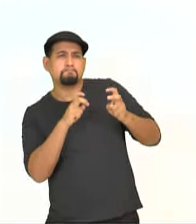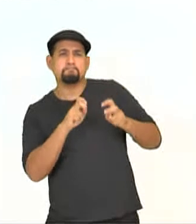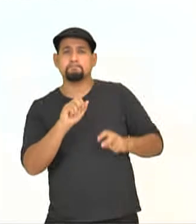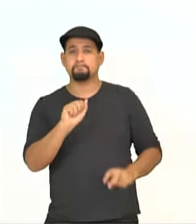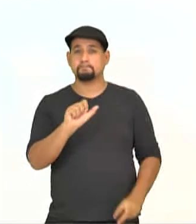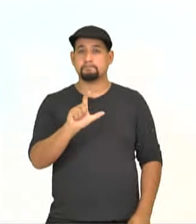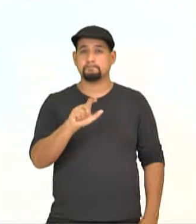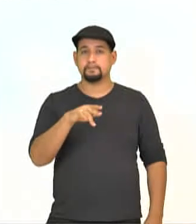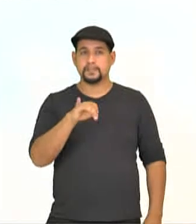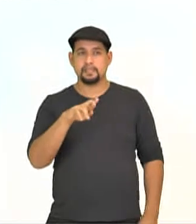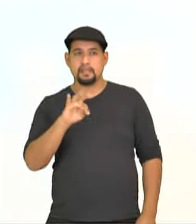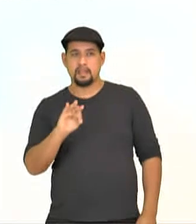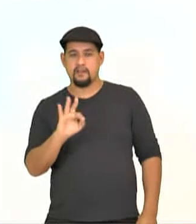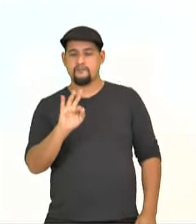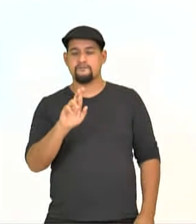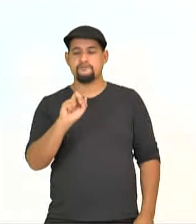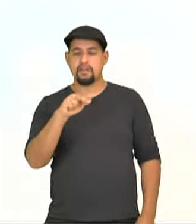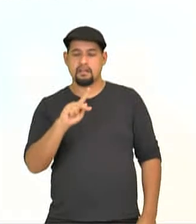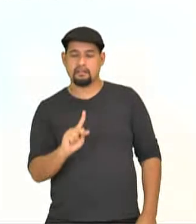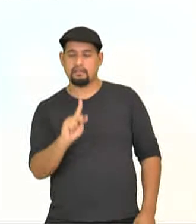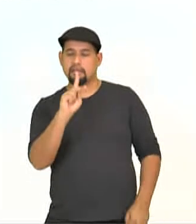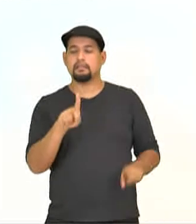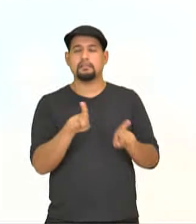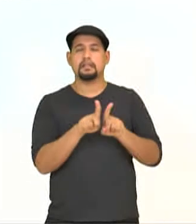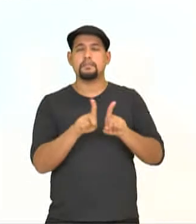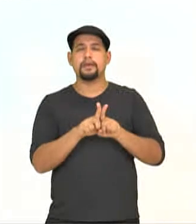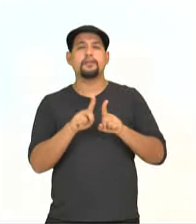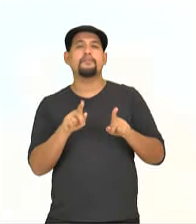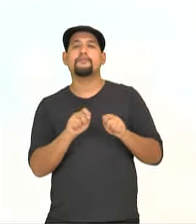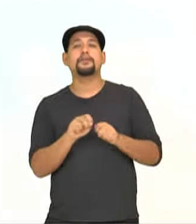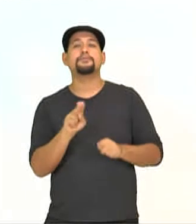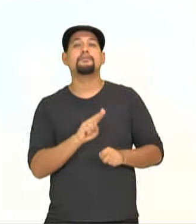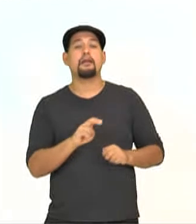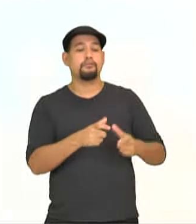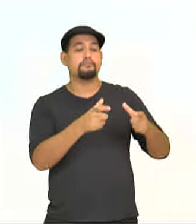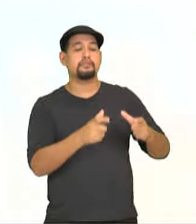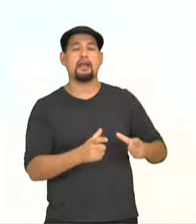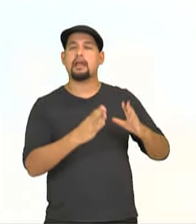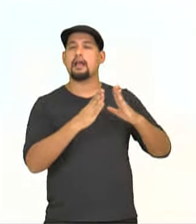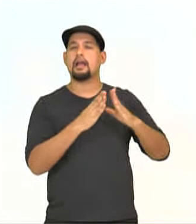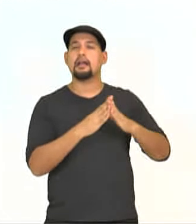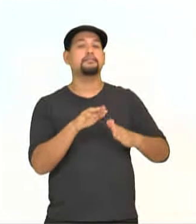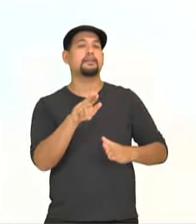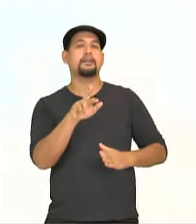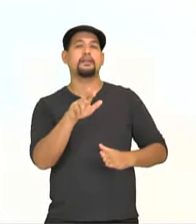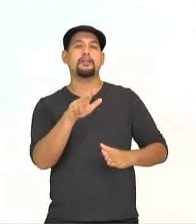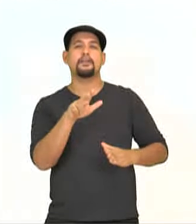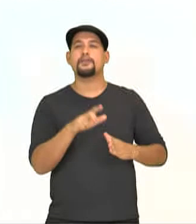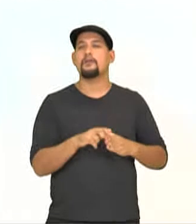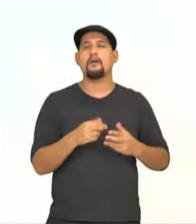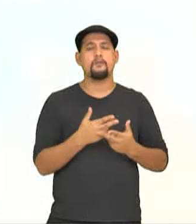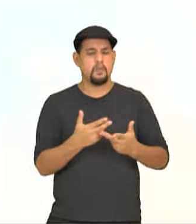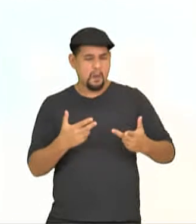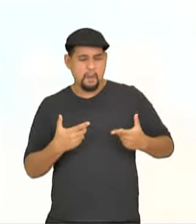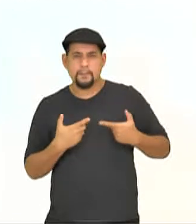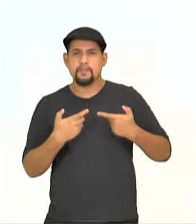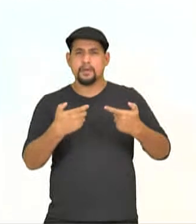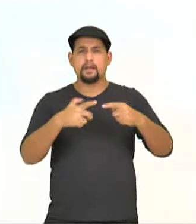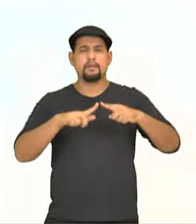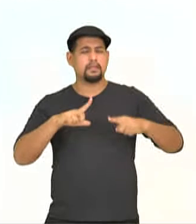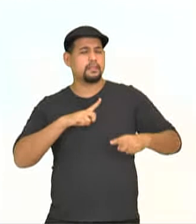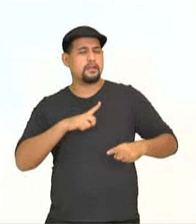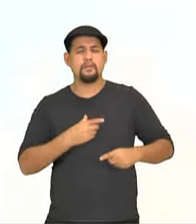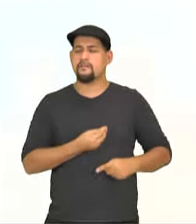viudo con 8 hijos, dirige su hogar, su casa, como si fuese un buque de guerra. Pero la